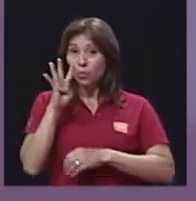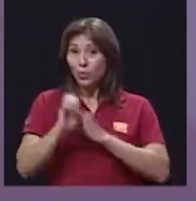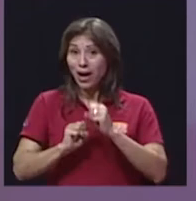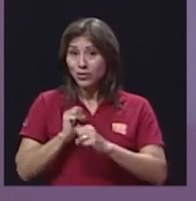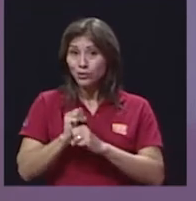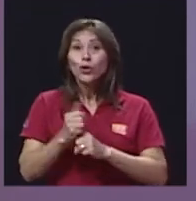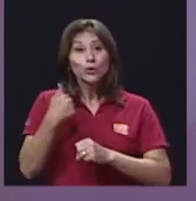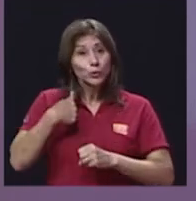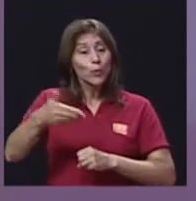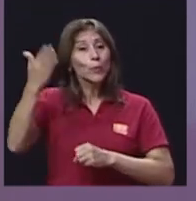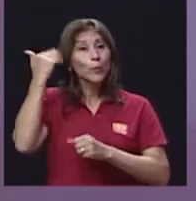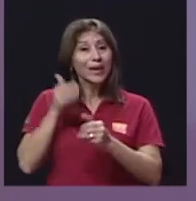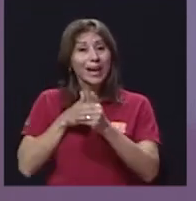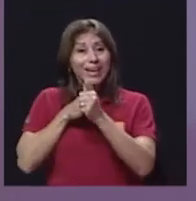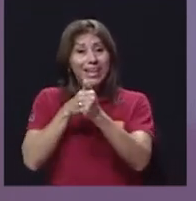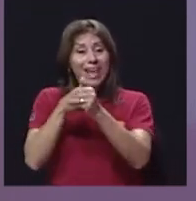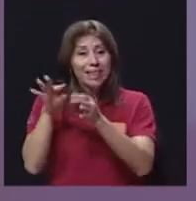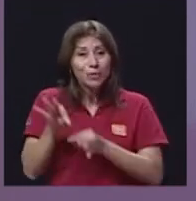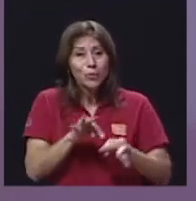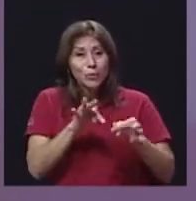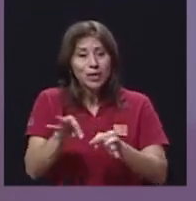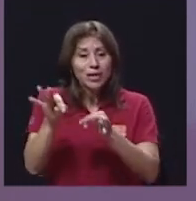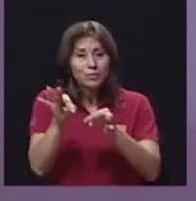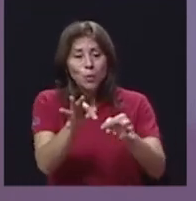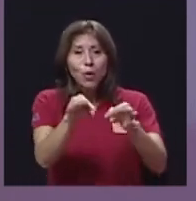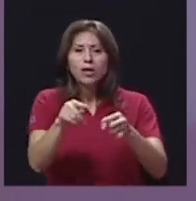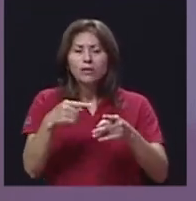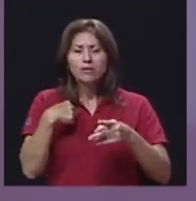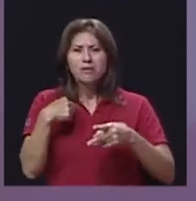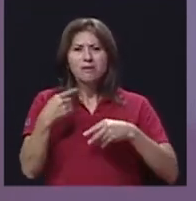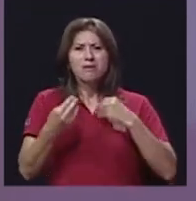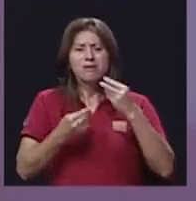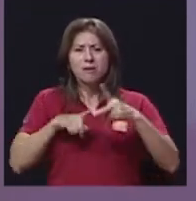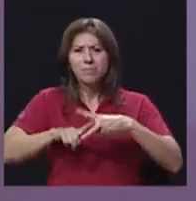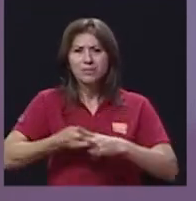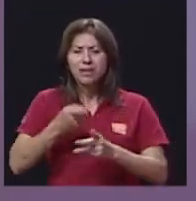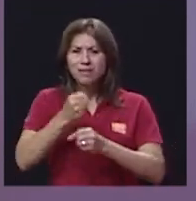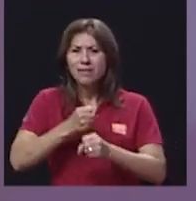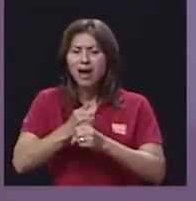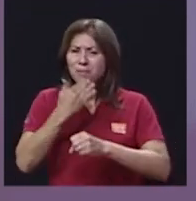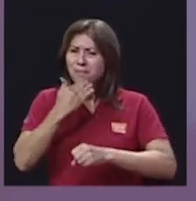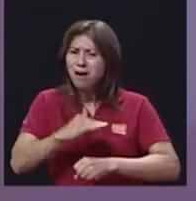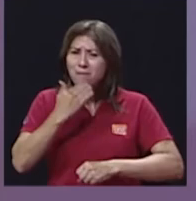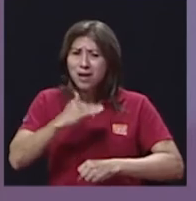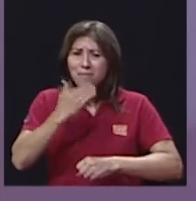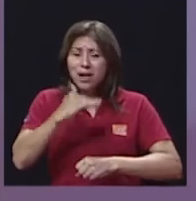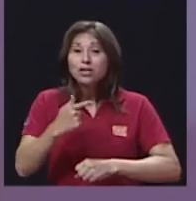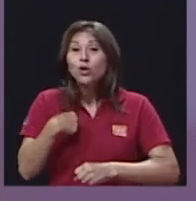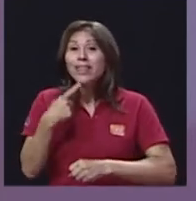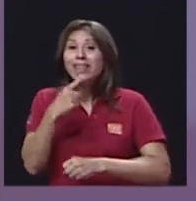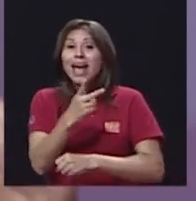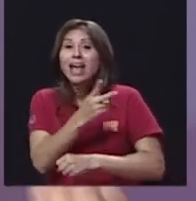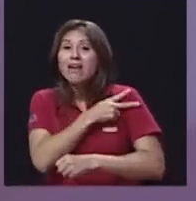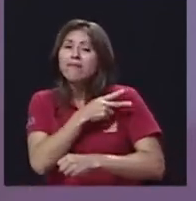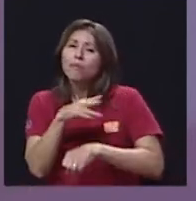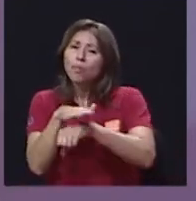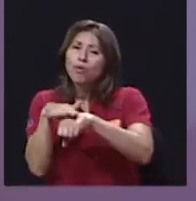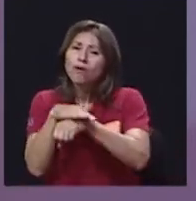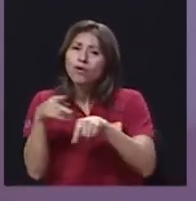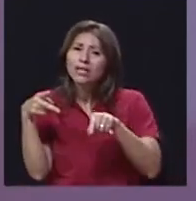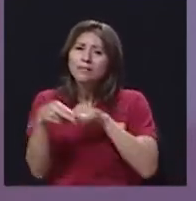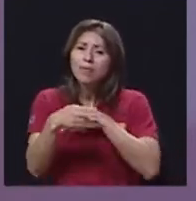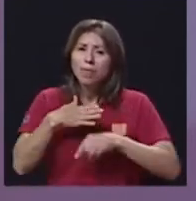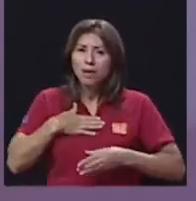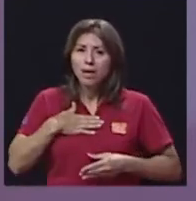y empecé a trabajar mal y mal y mal y mal y le dije a mi jefe por favor despida me porque al más